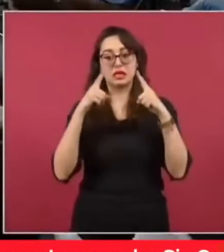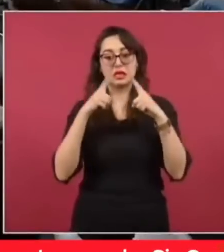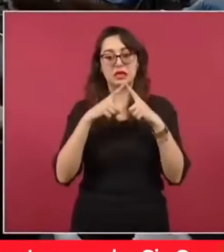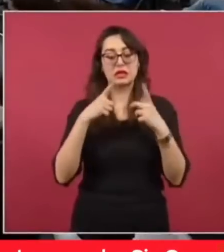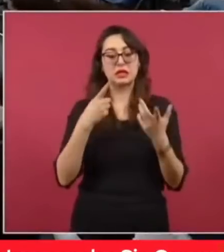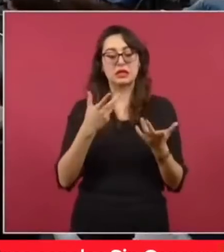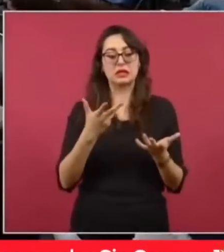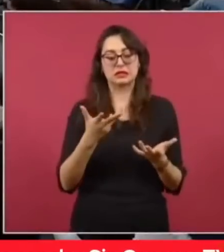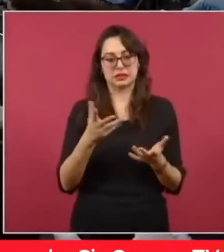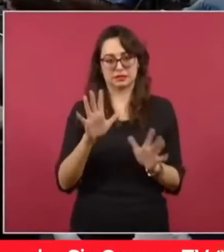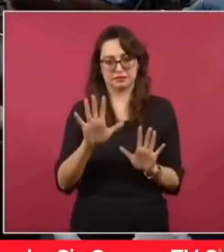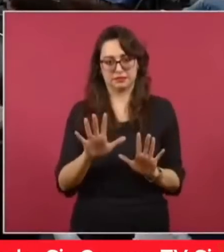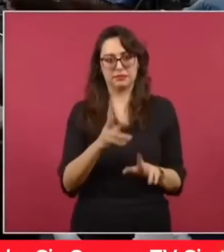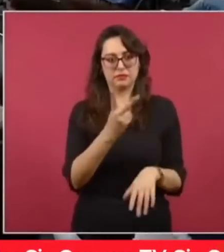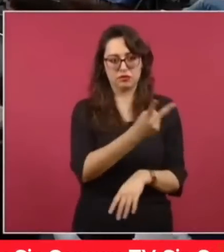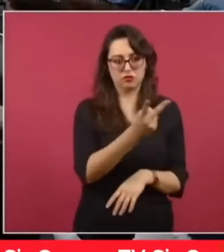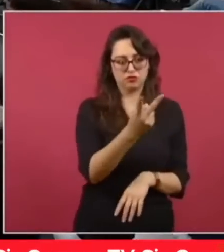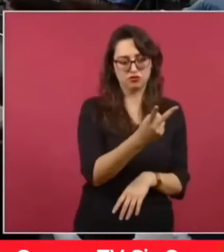la banda,